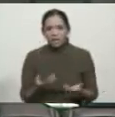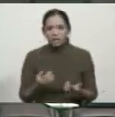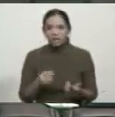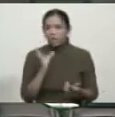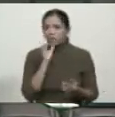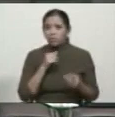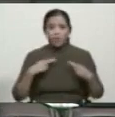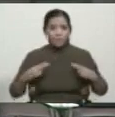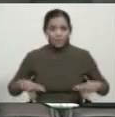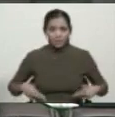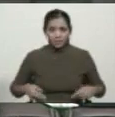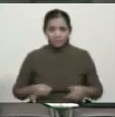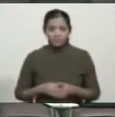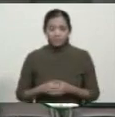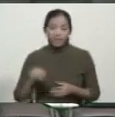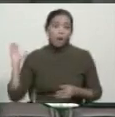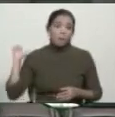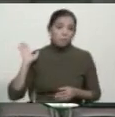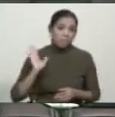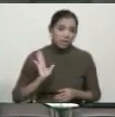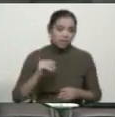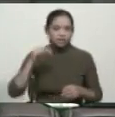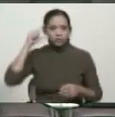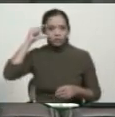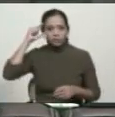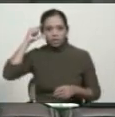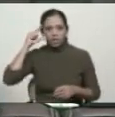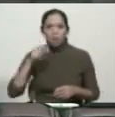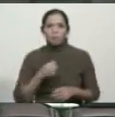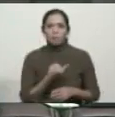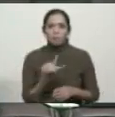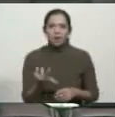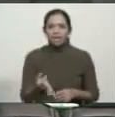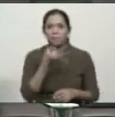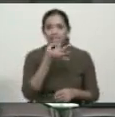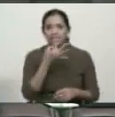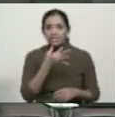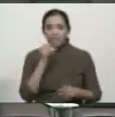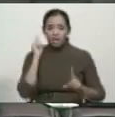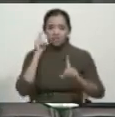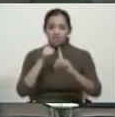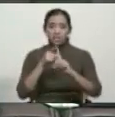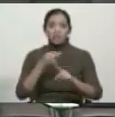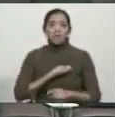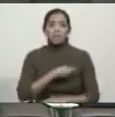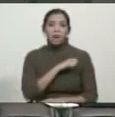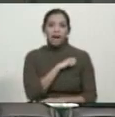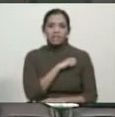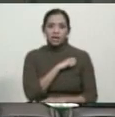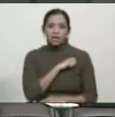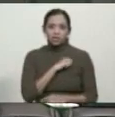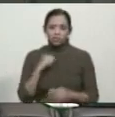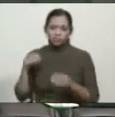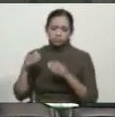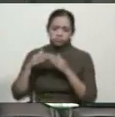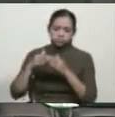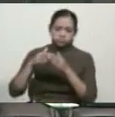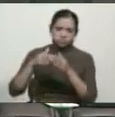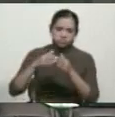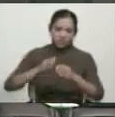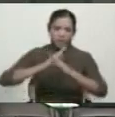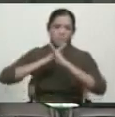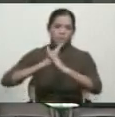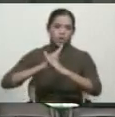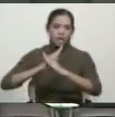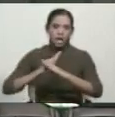Venían estos días una serie de medicinas desde España y fueron bloqueadas, y es ahí en donde